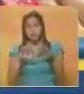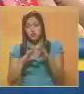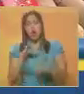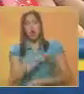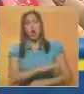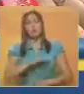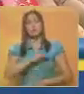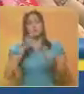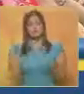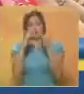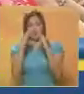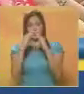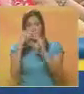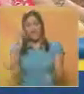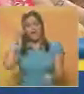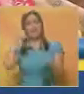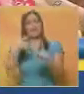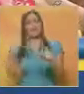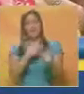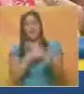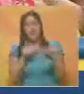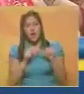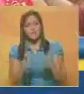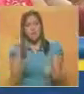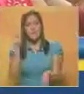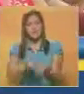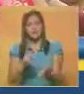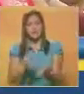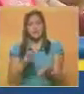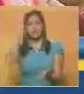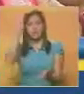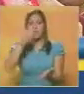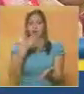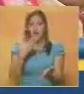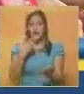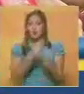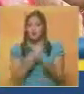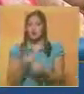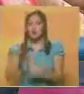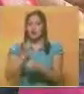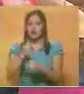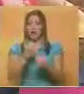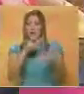comités de viviendas con el objetivo de mantener una participación activa y mancomunada.